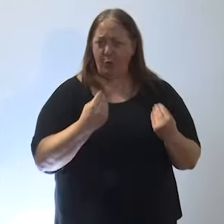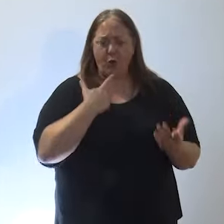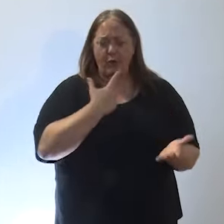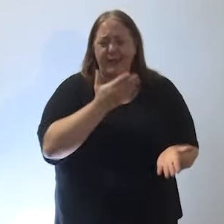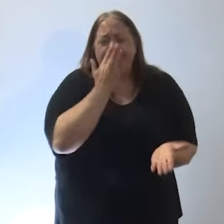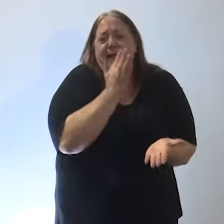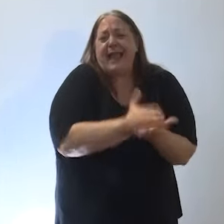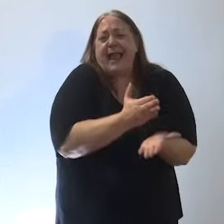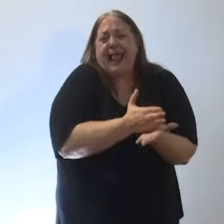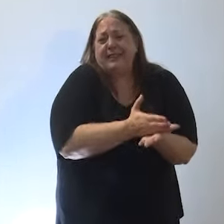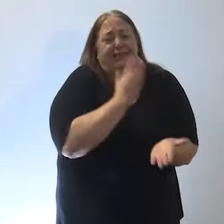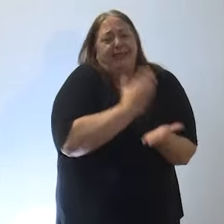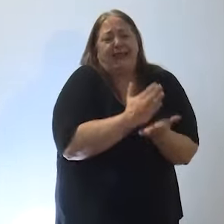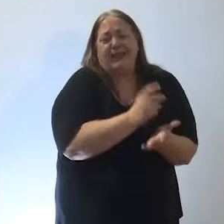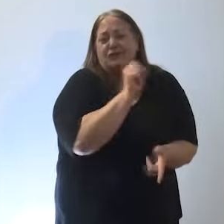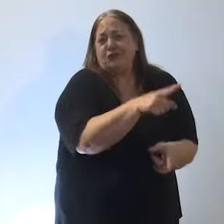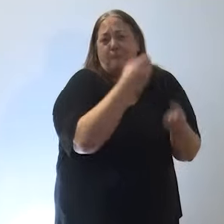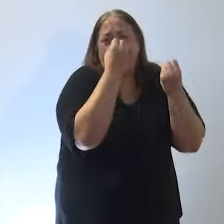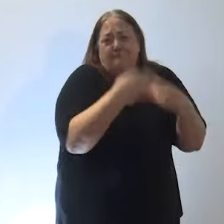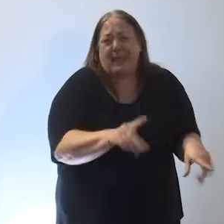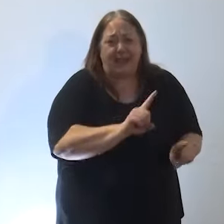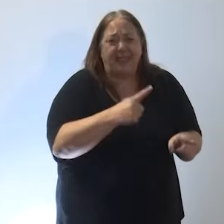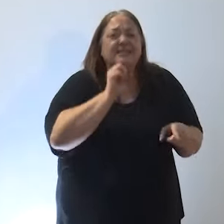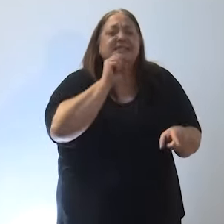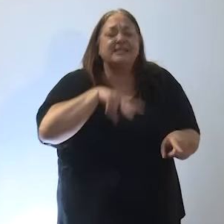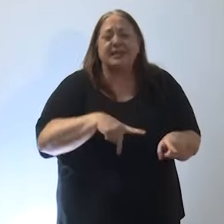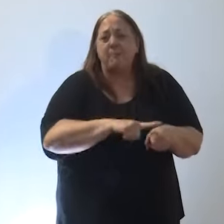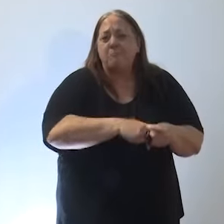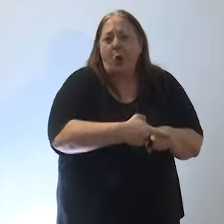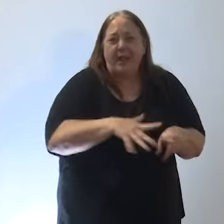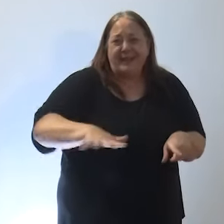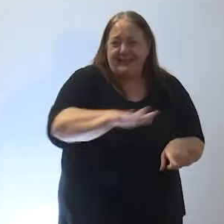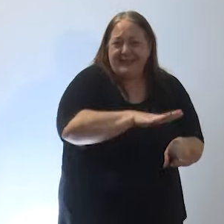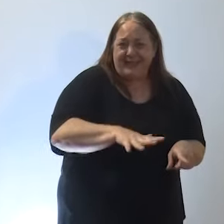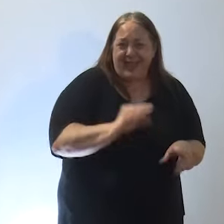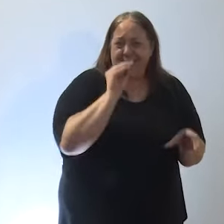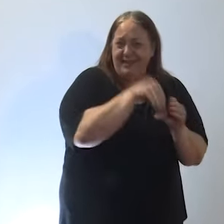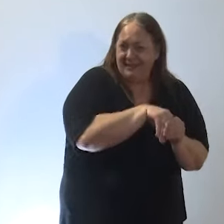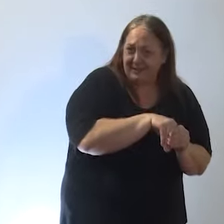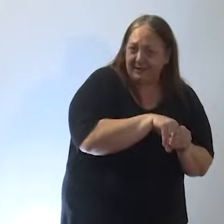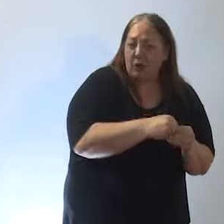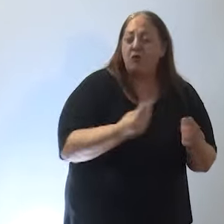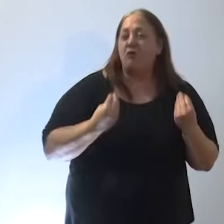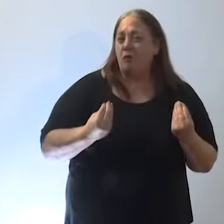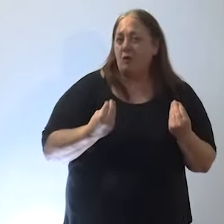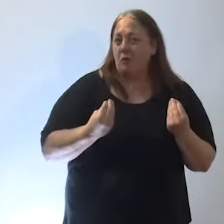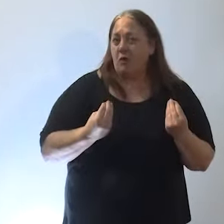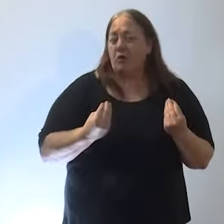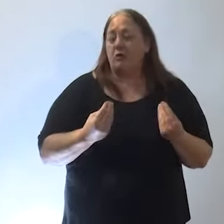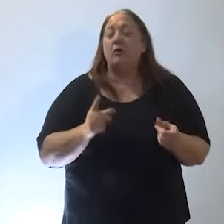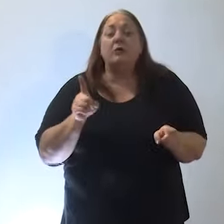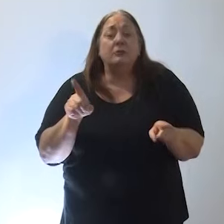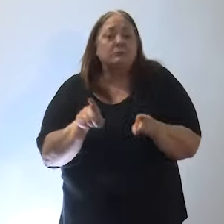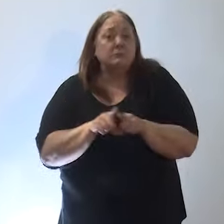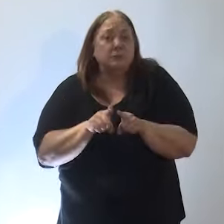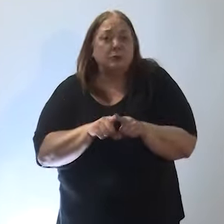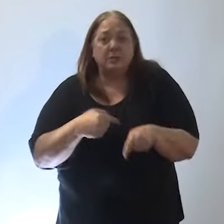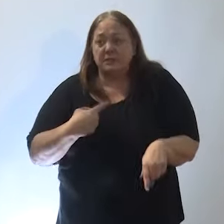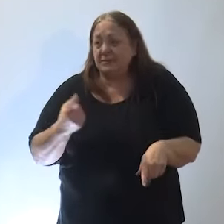con no perder la politización no perder el el esquema lo mismo que vemos en las